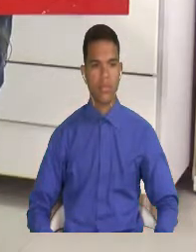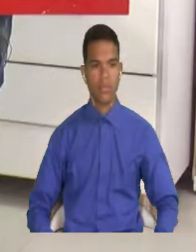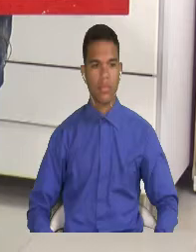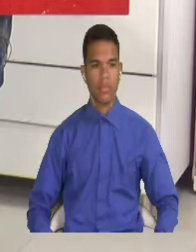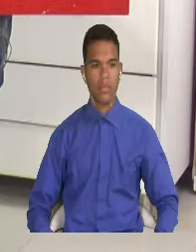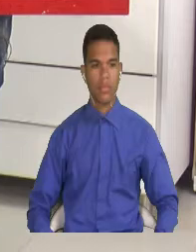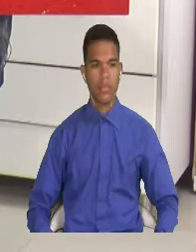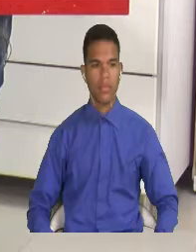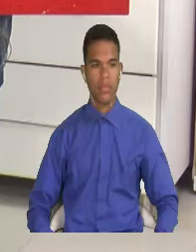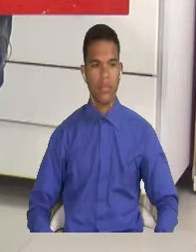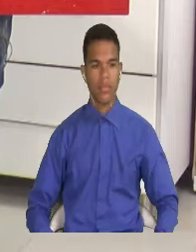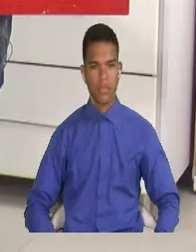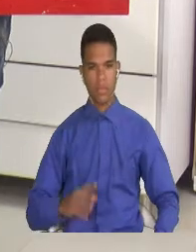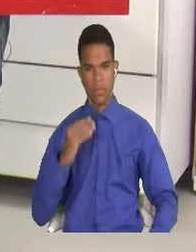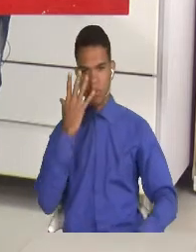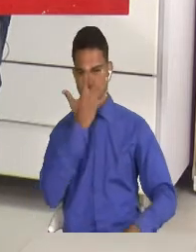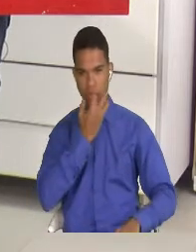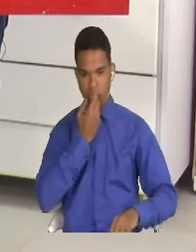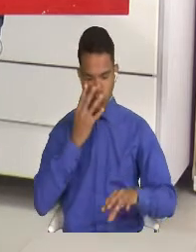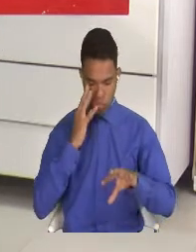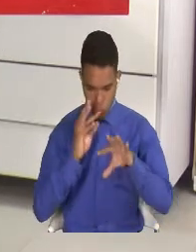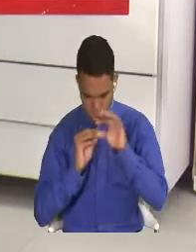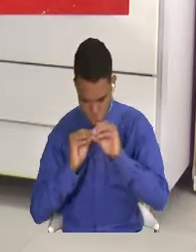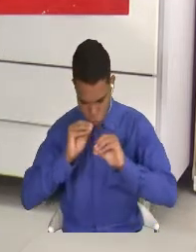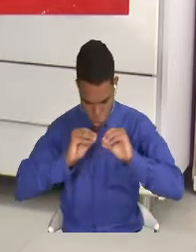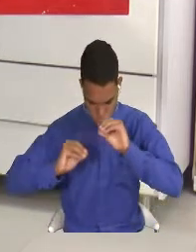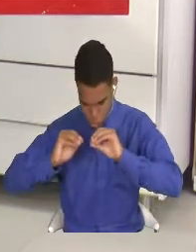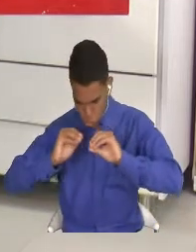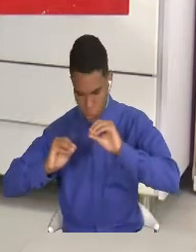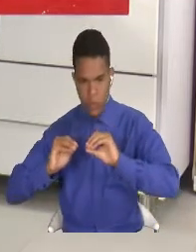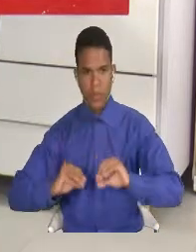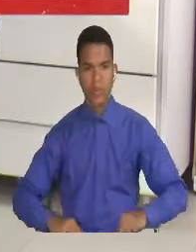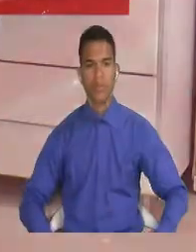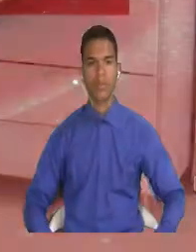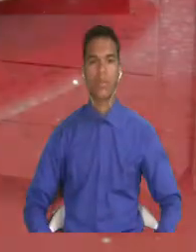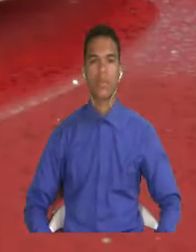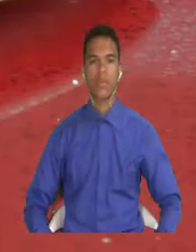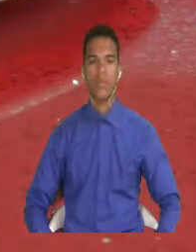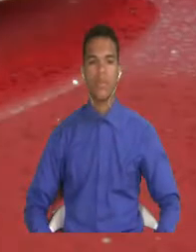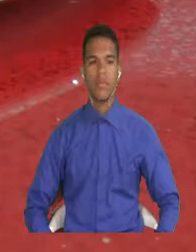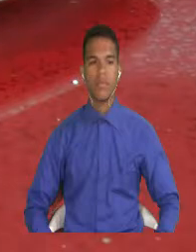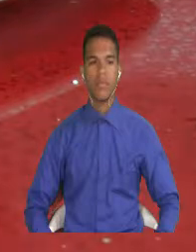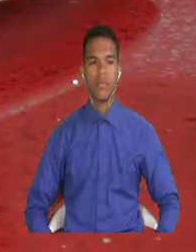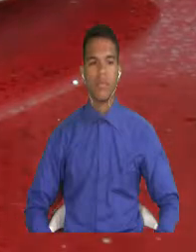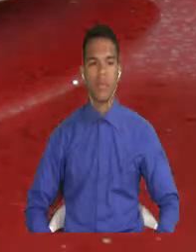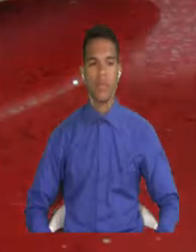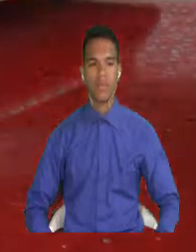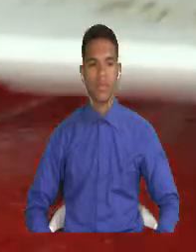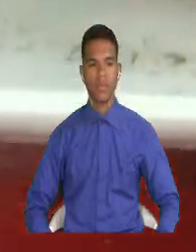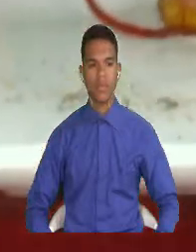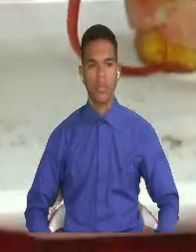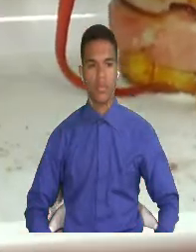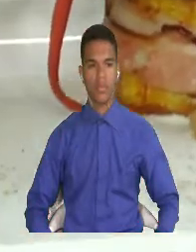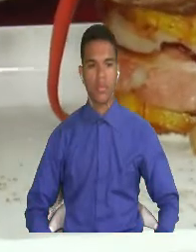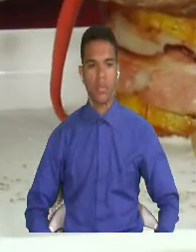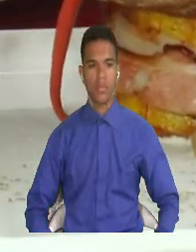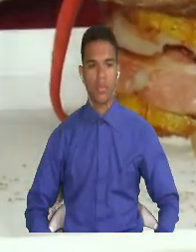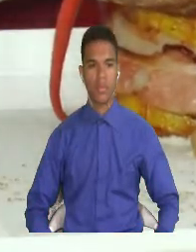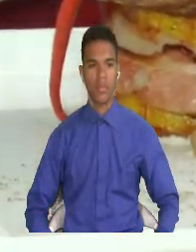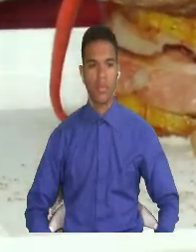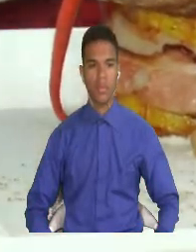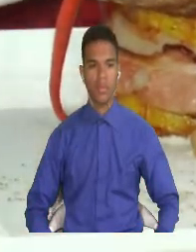dice Sergio? Sergio. Las especias. Él dice las especias. Listo, Roche. Vamos a llevarlo acá, los emplatados.